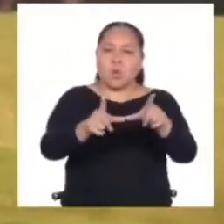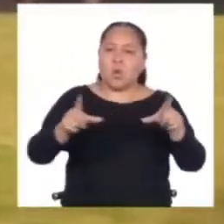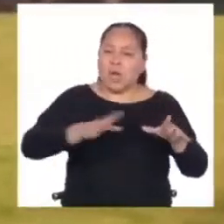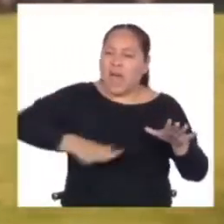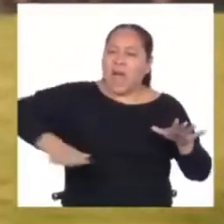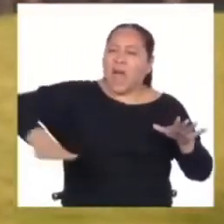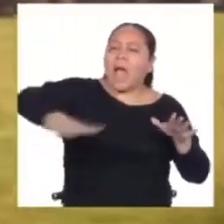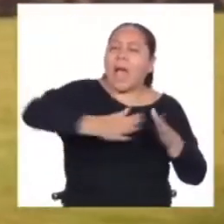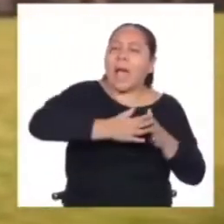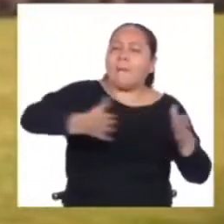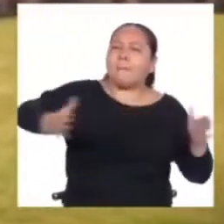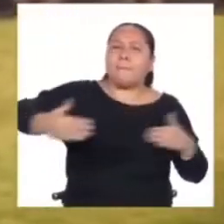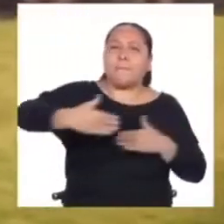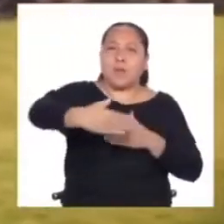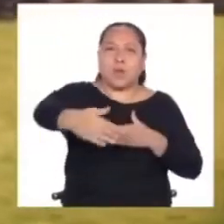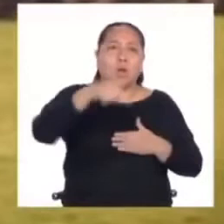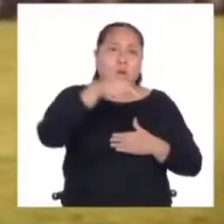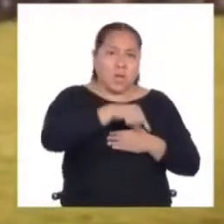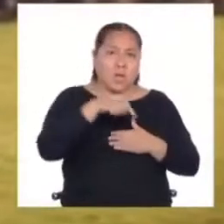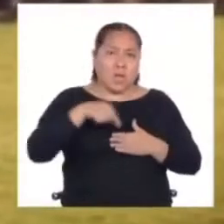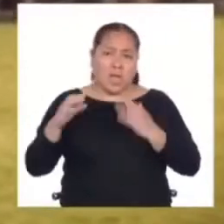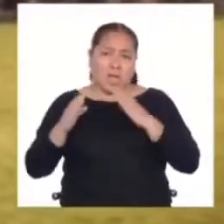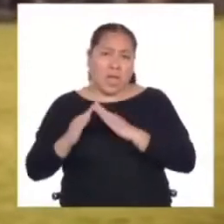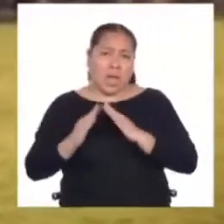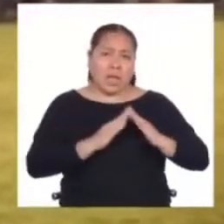canchas, hay viviendas.